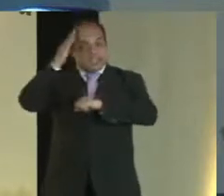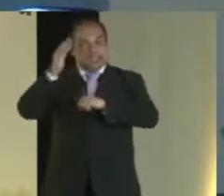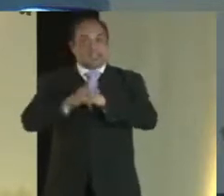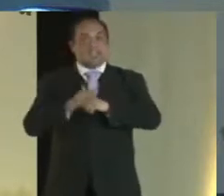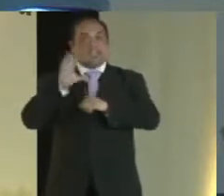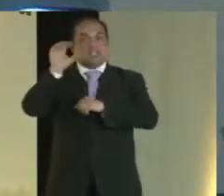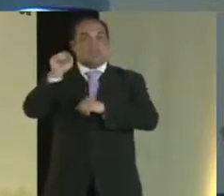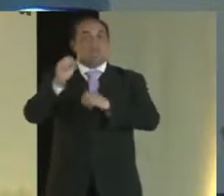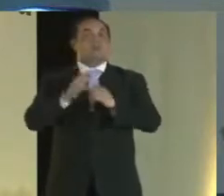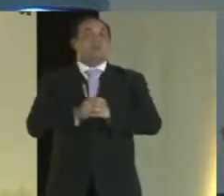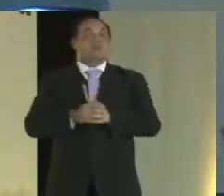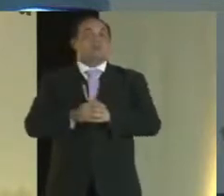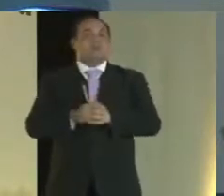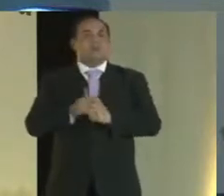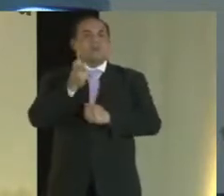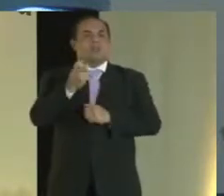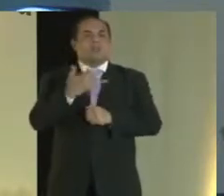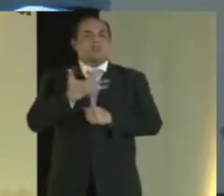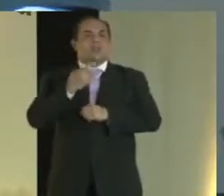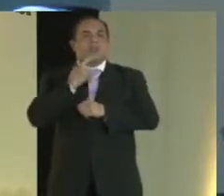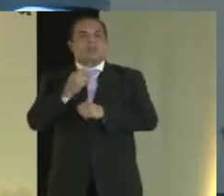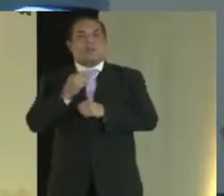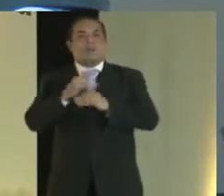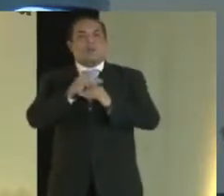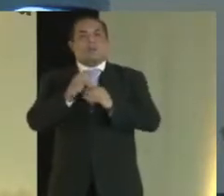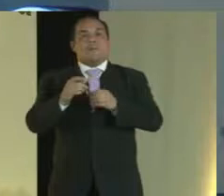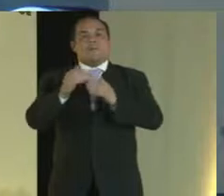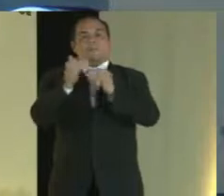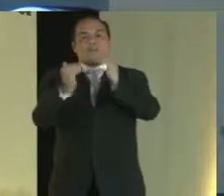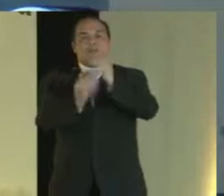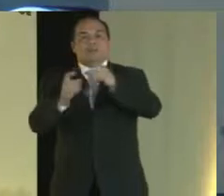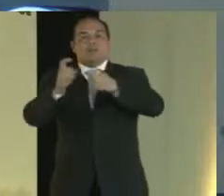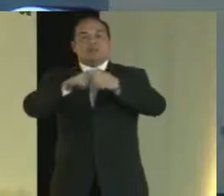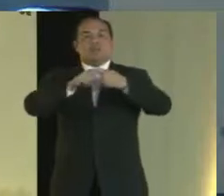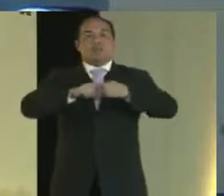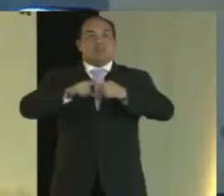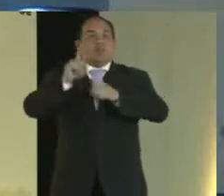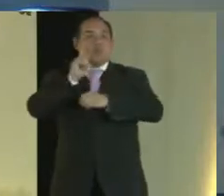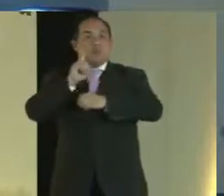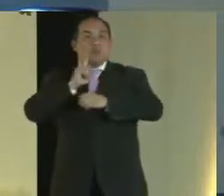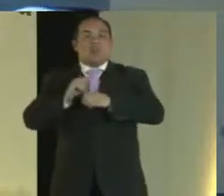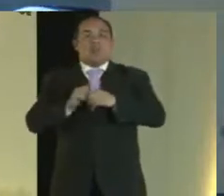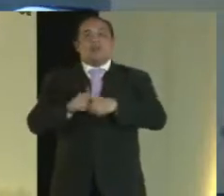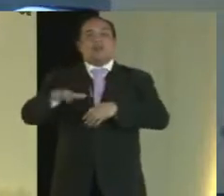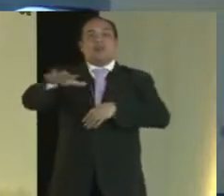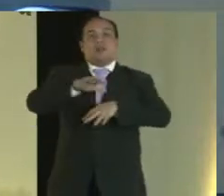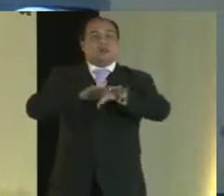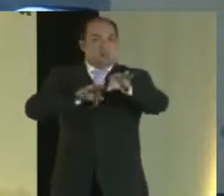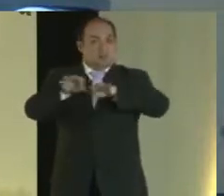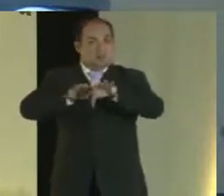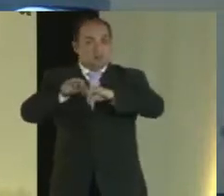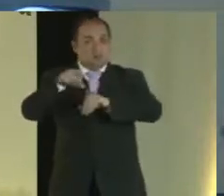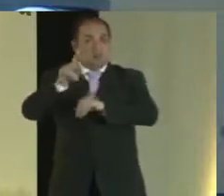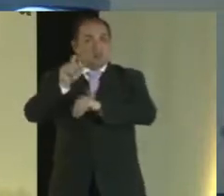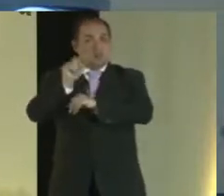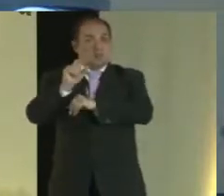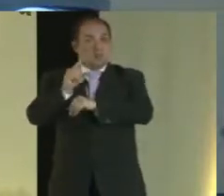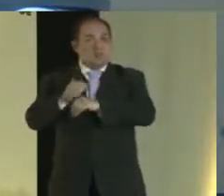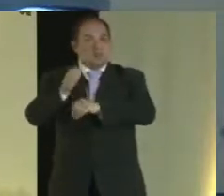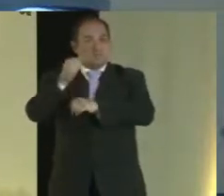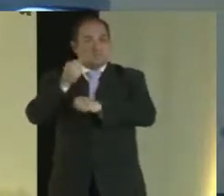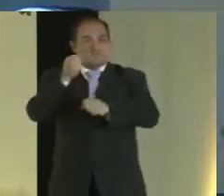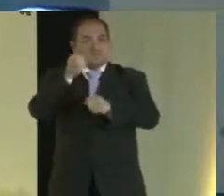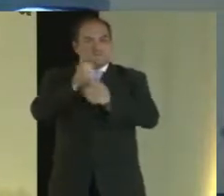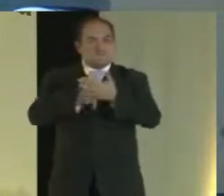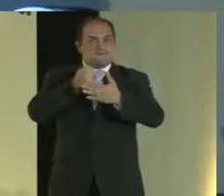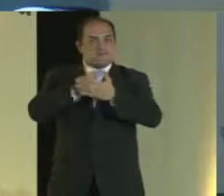sido resultado y reflejo de la baja incorporación de las mujeres al mercado laboral, pero también de la persistencia